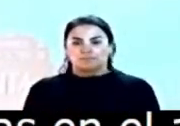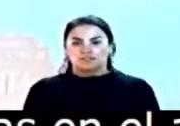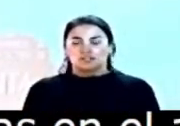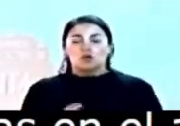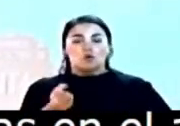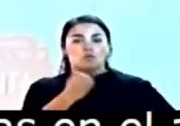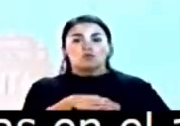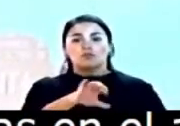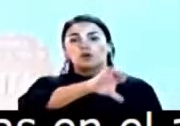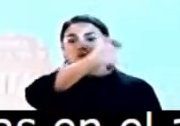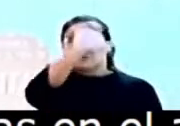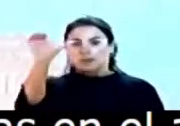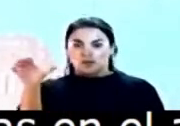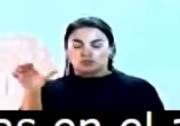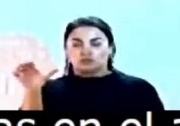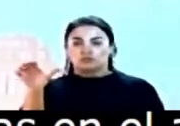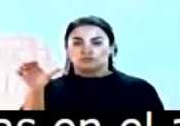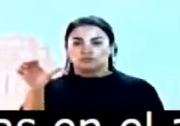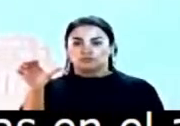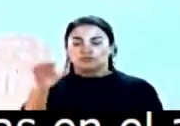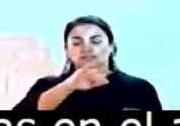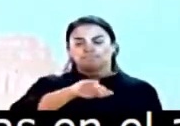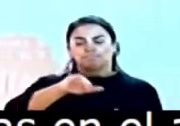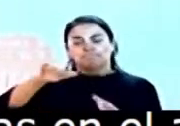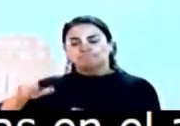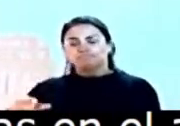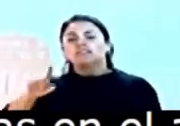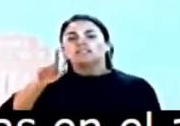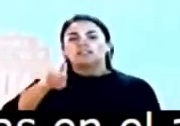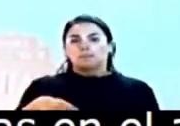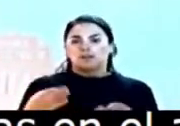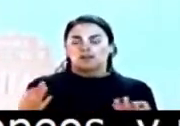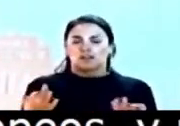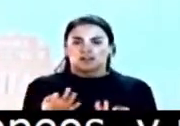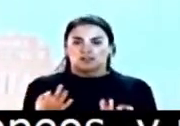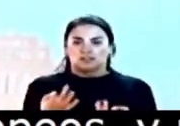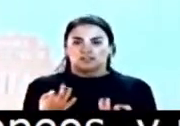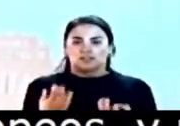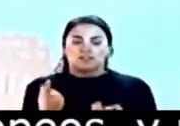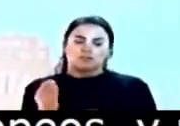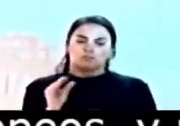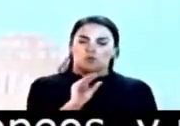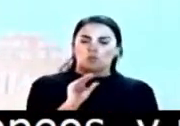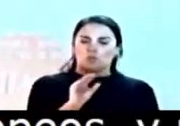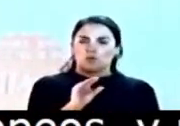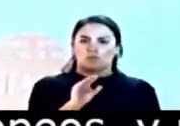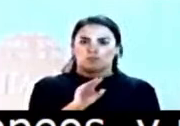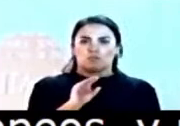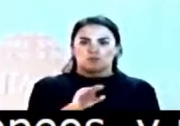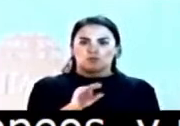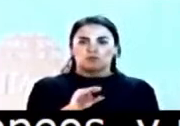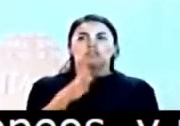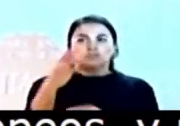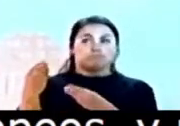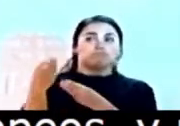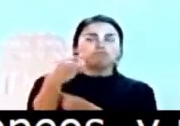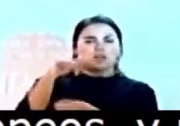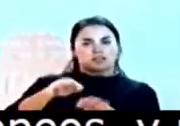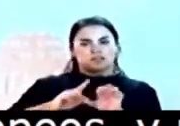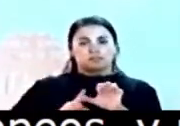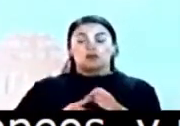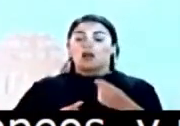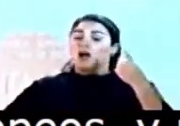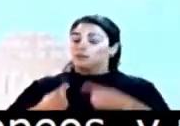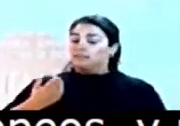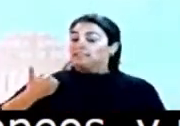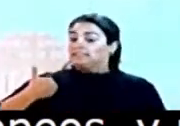fondos europeos y, por otro lado, tenemos inversiones que van a llegar a Extremadura. Algunas